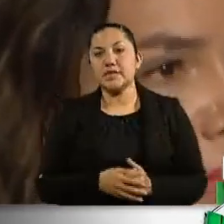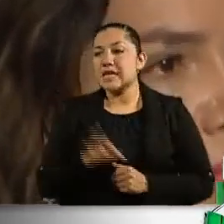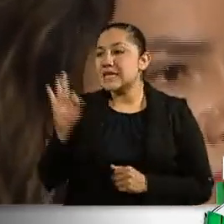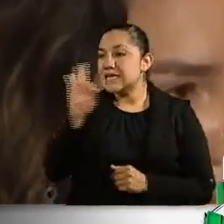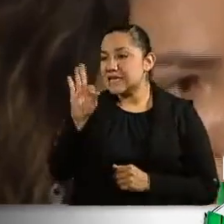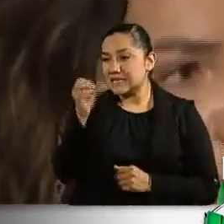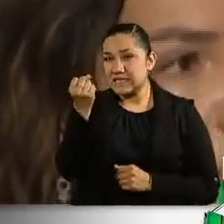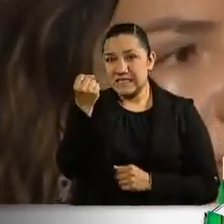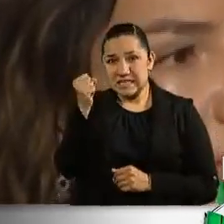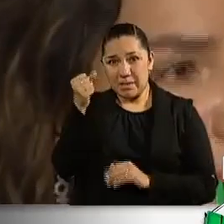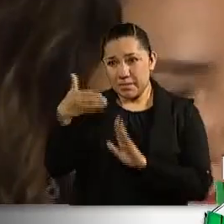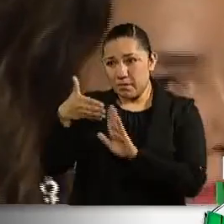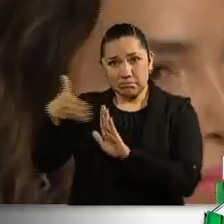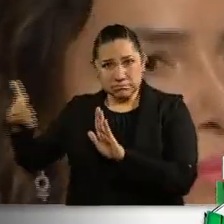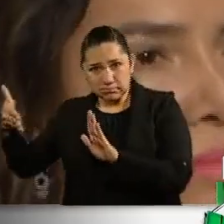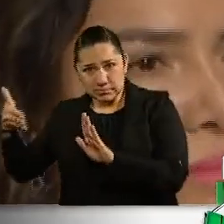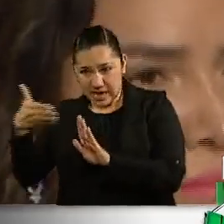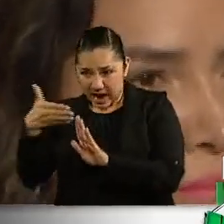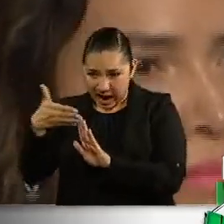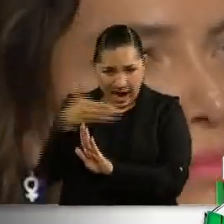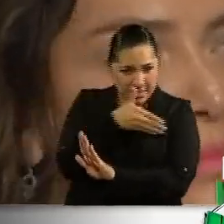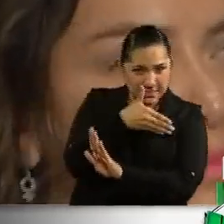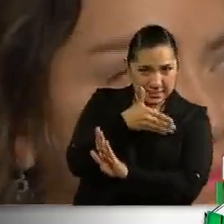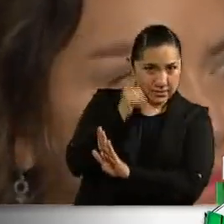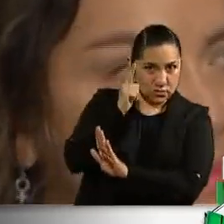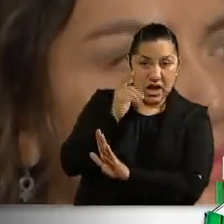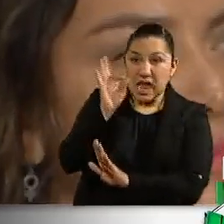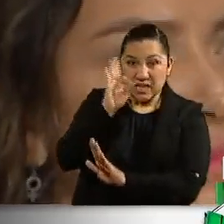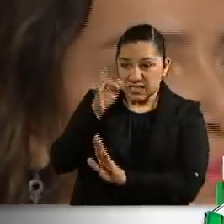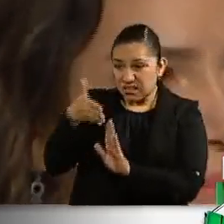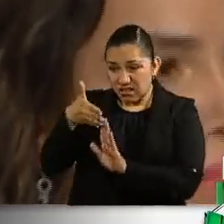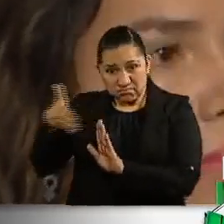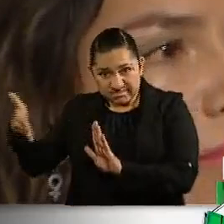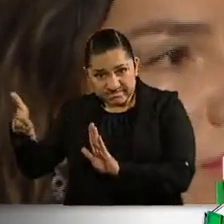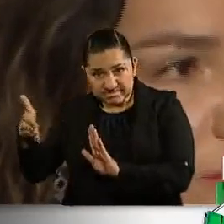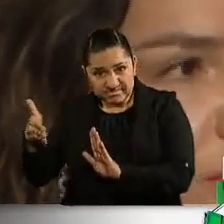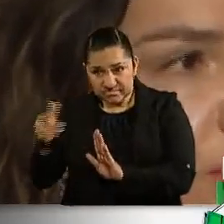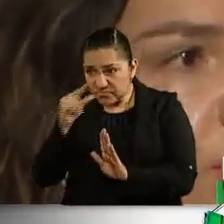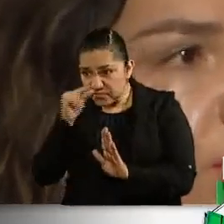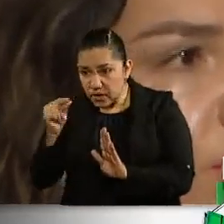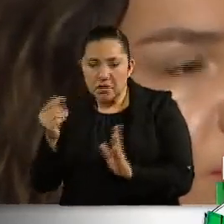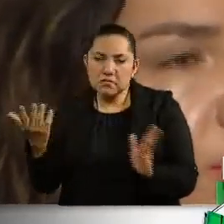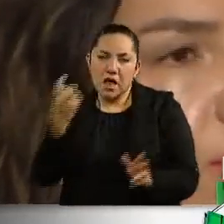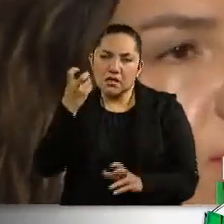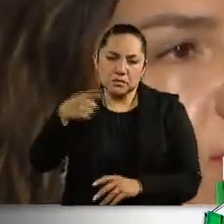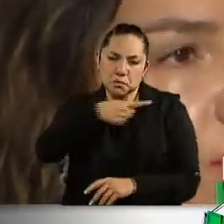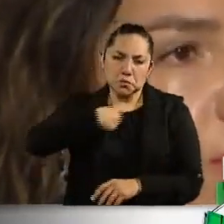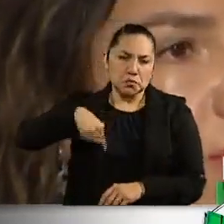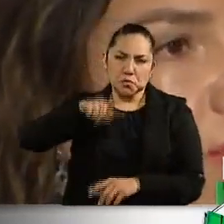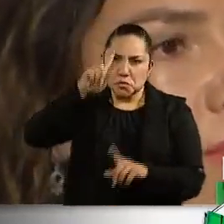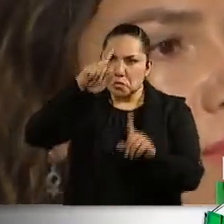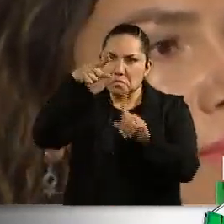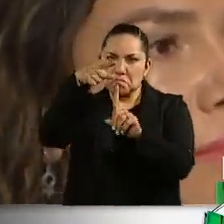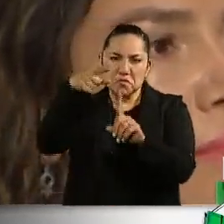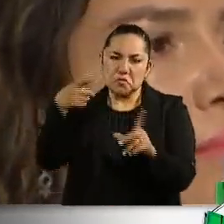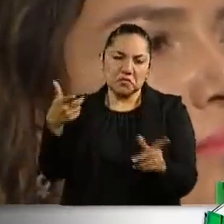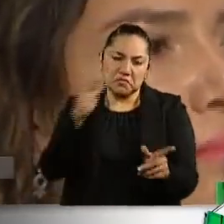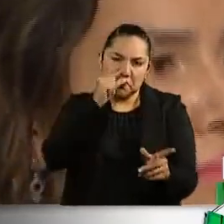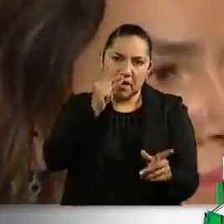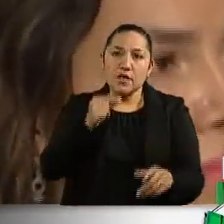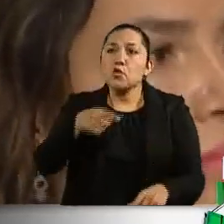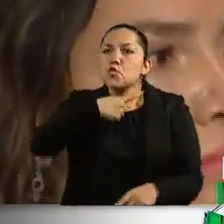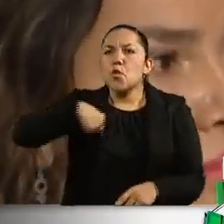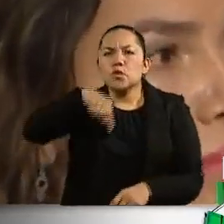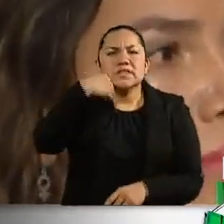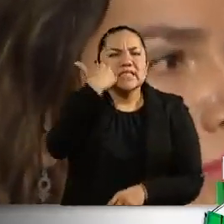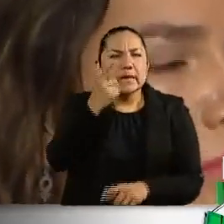septiembre, definitivamente no habremos concretado nuestro propósito. Y el propósito es claro. Por un lado, que ningún violentador llegue al poder, y por